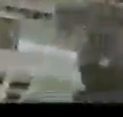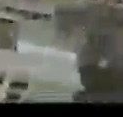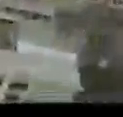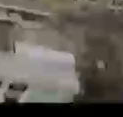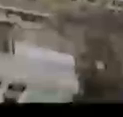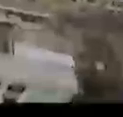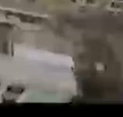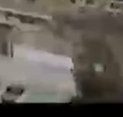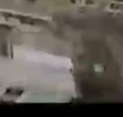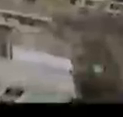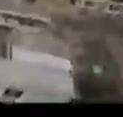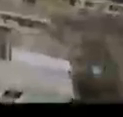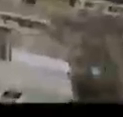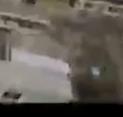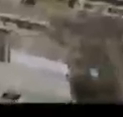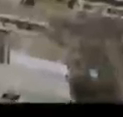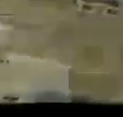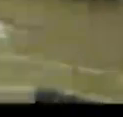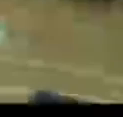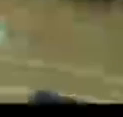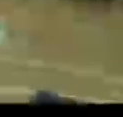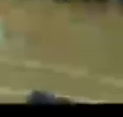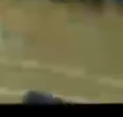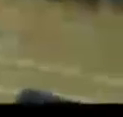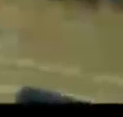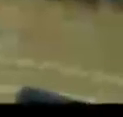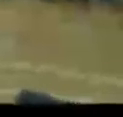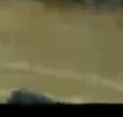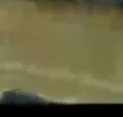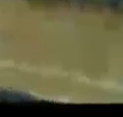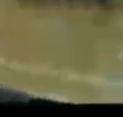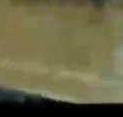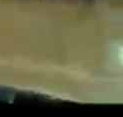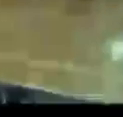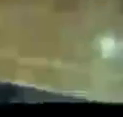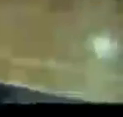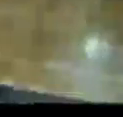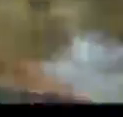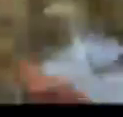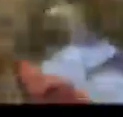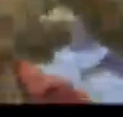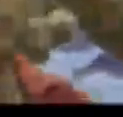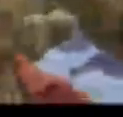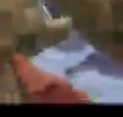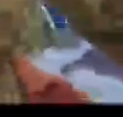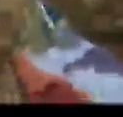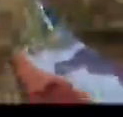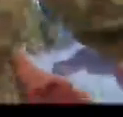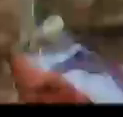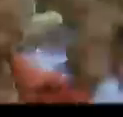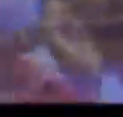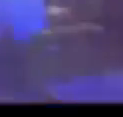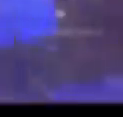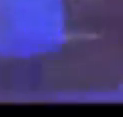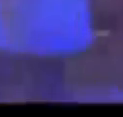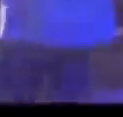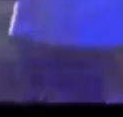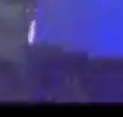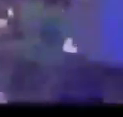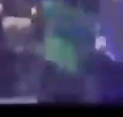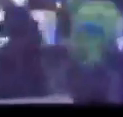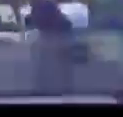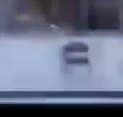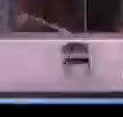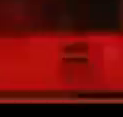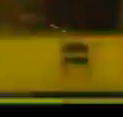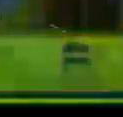12 de mayo a las 20 horas en Montecristi. Te esperamos con toda tu familia y amigos en la cancha múltiple del Colegio 23 de Octubre. Ven a disfrutar